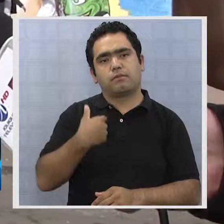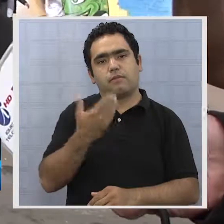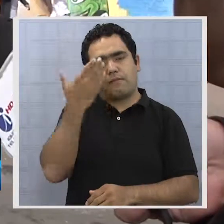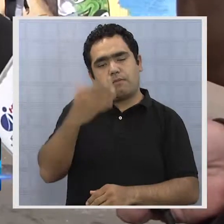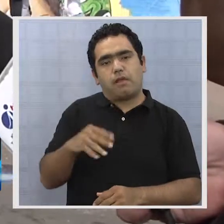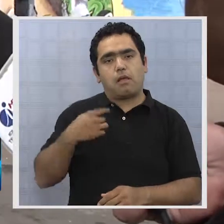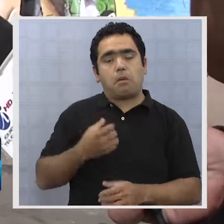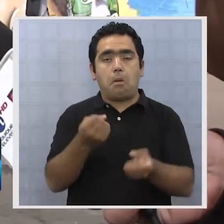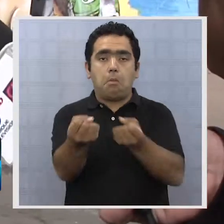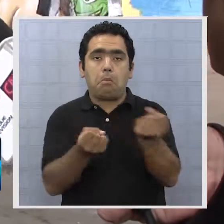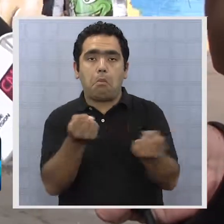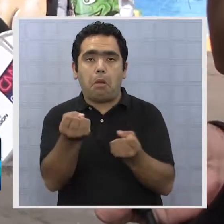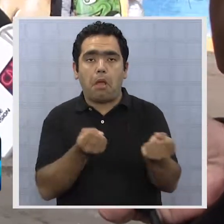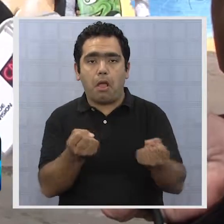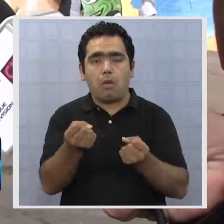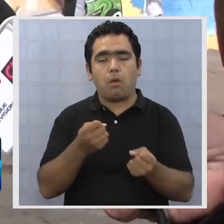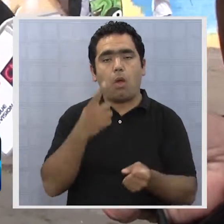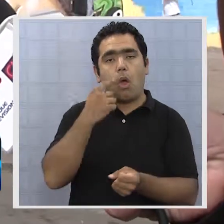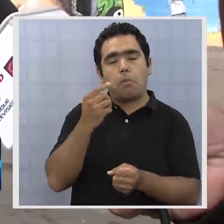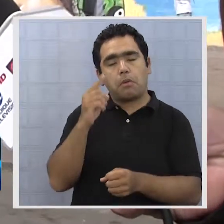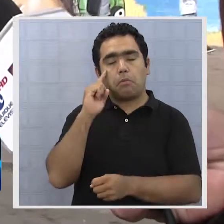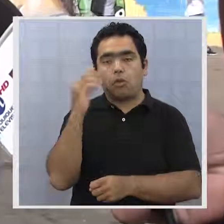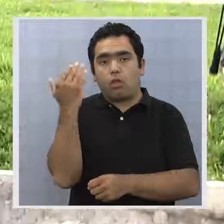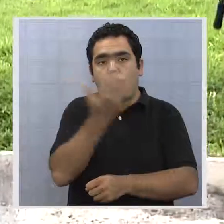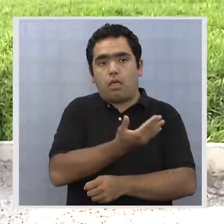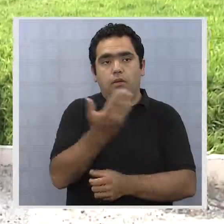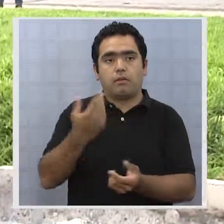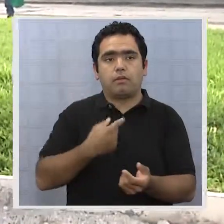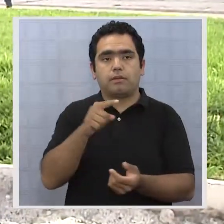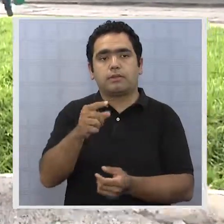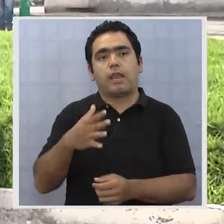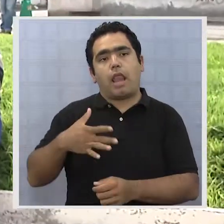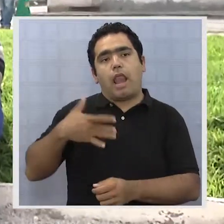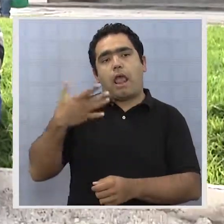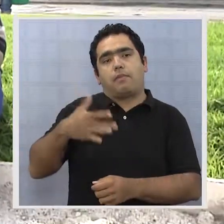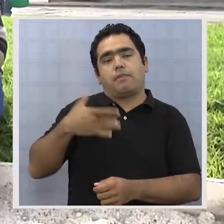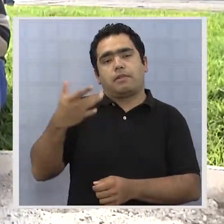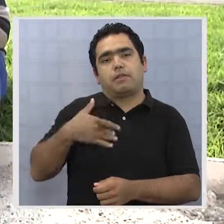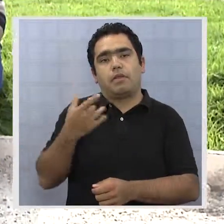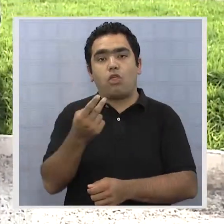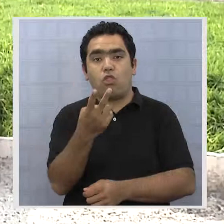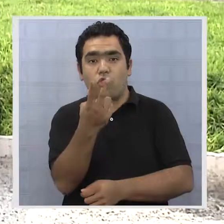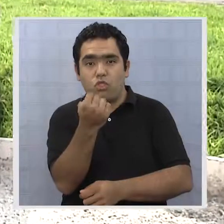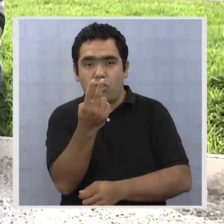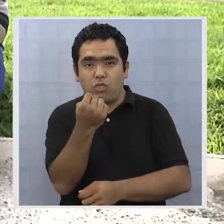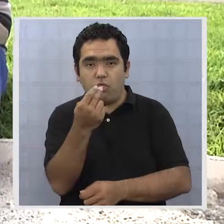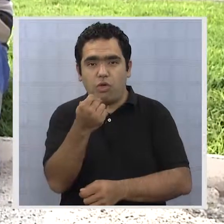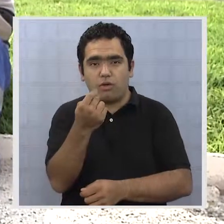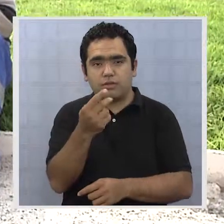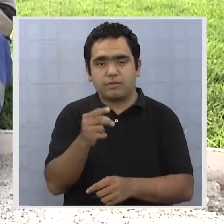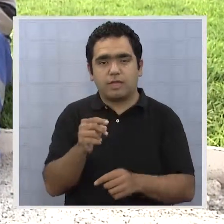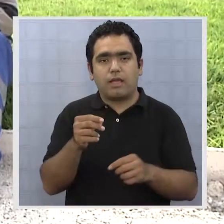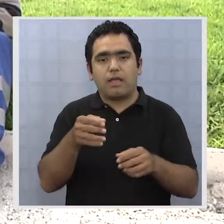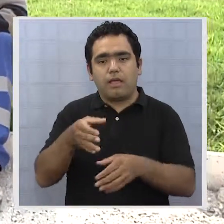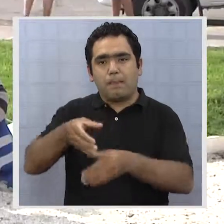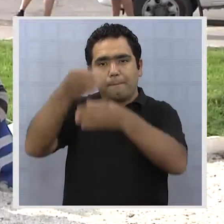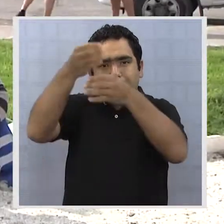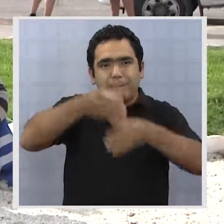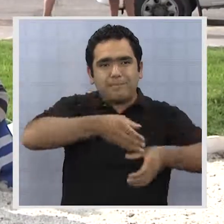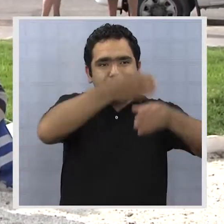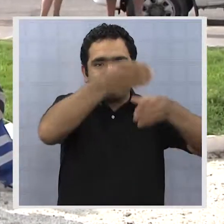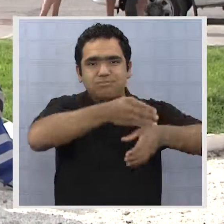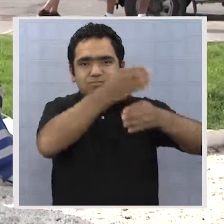un un error de operación lo cual en algún momento puede pasar lamentablemente se llevó 12 postes lo que sí gracias a dios no tenemos lesionar